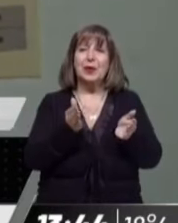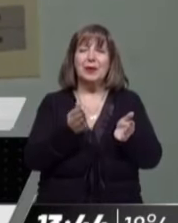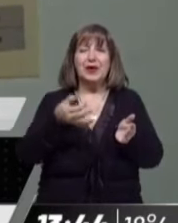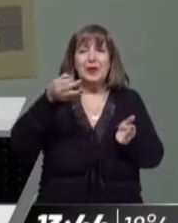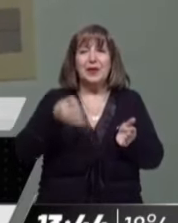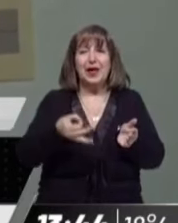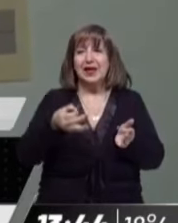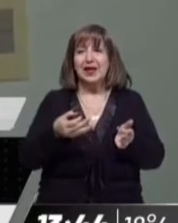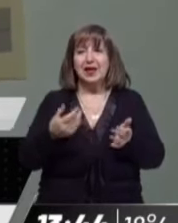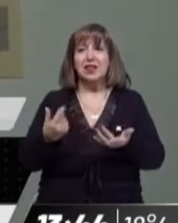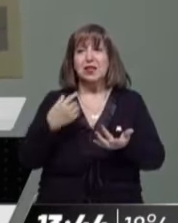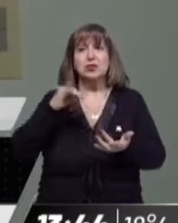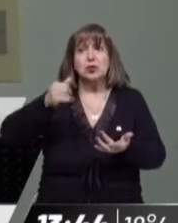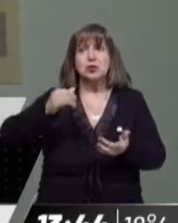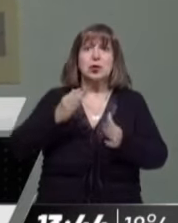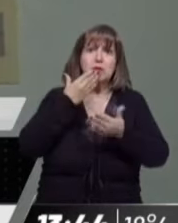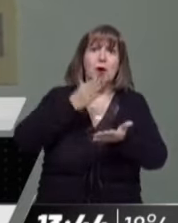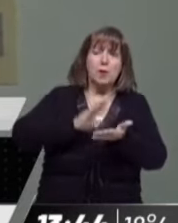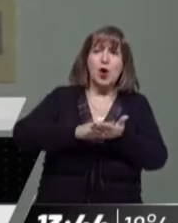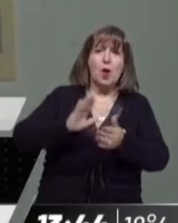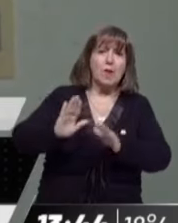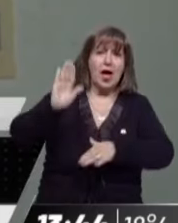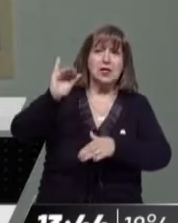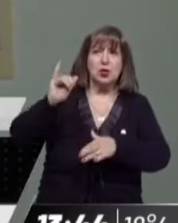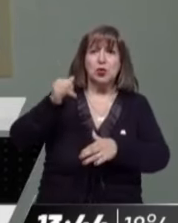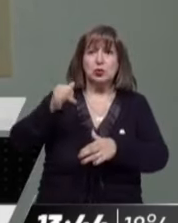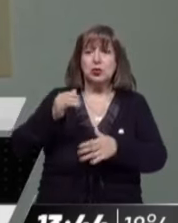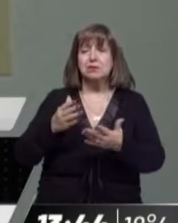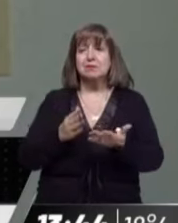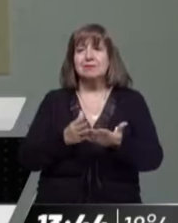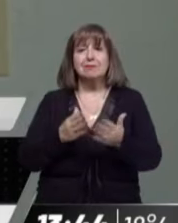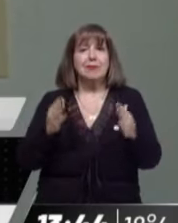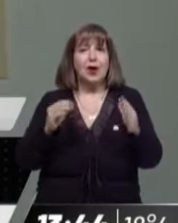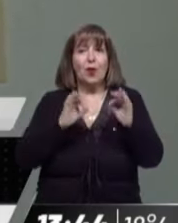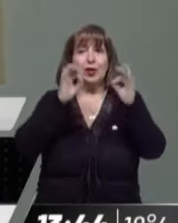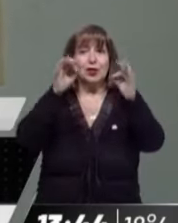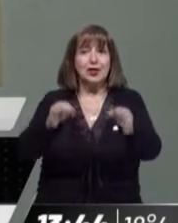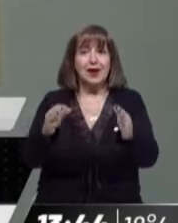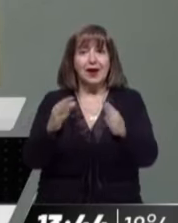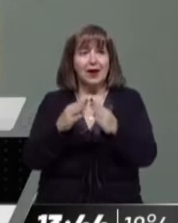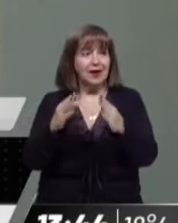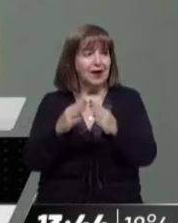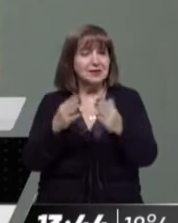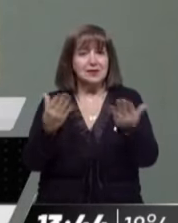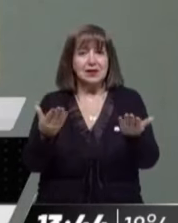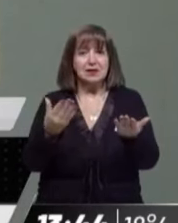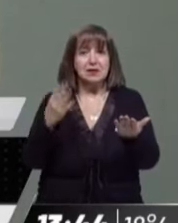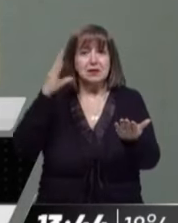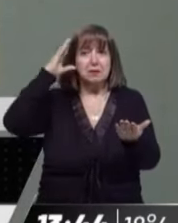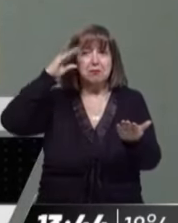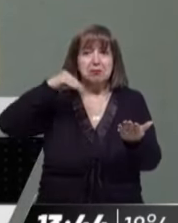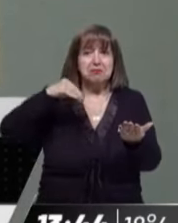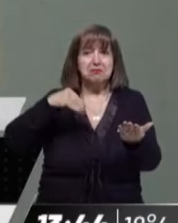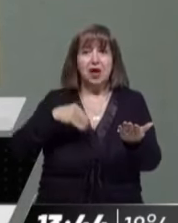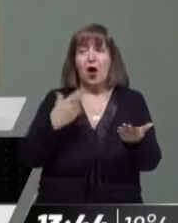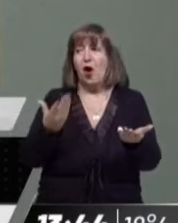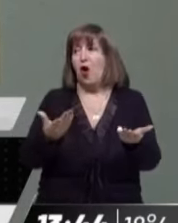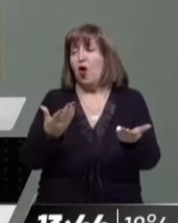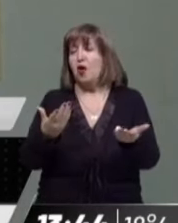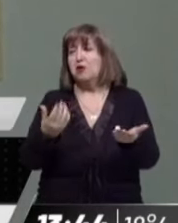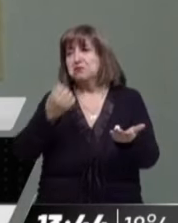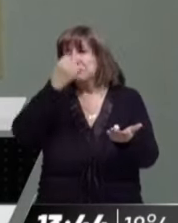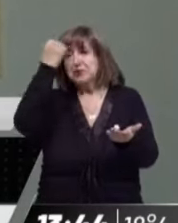compromiso de las madres pero también Creo que el ambiente a la vuelta al hogar hace que todo ese compromiso a veces no pueda